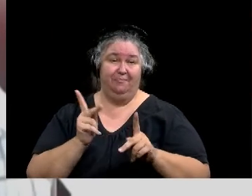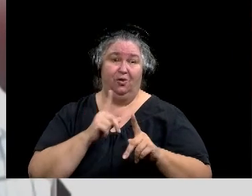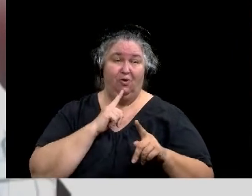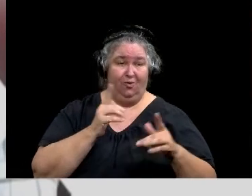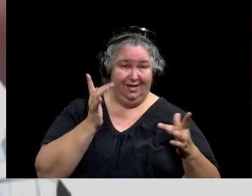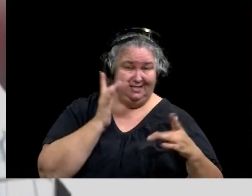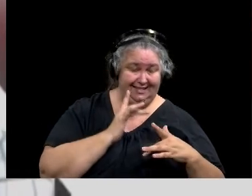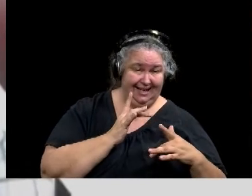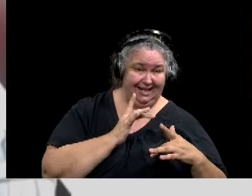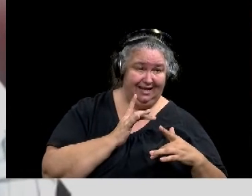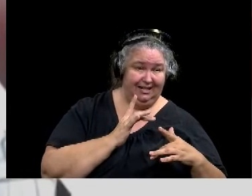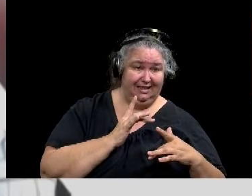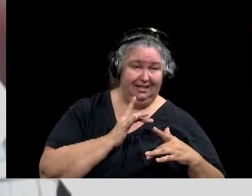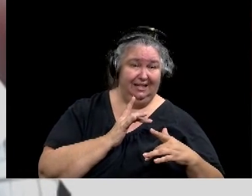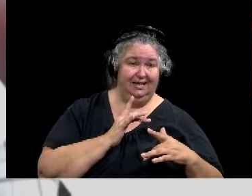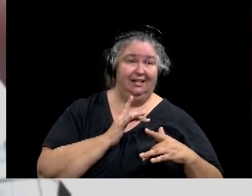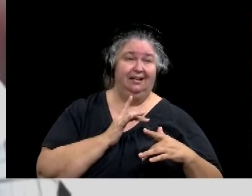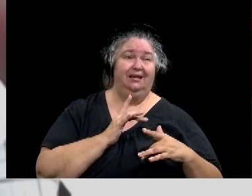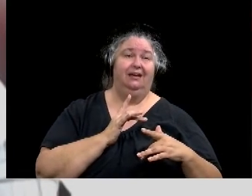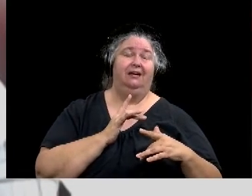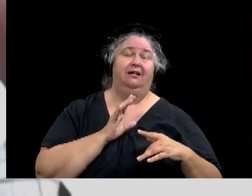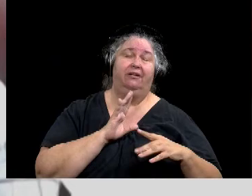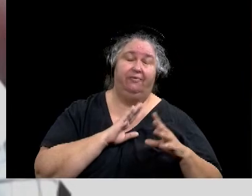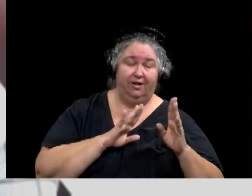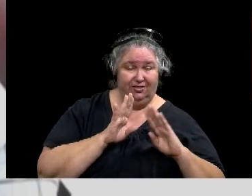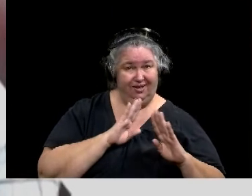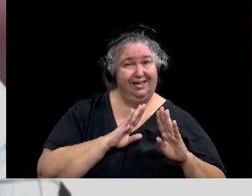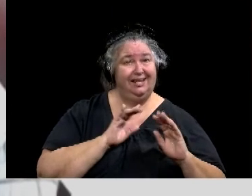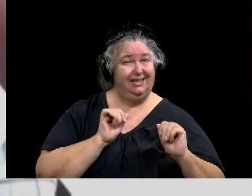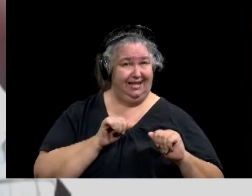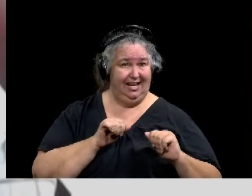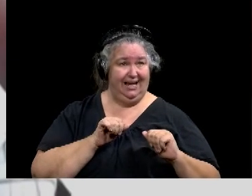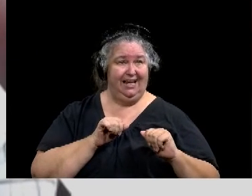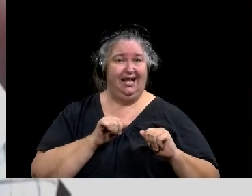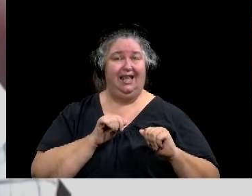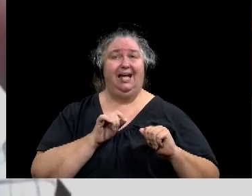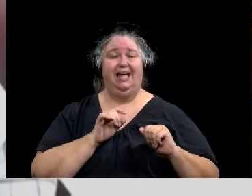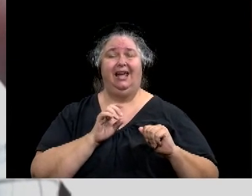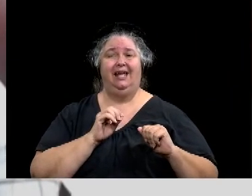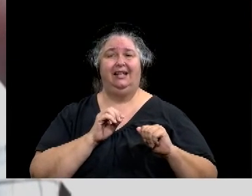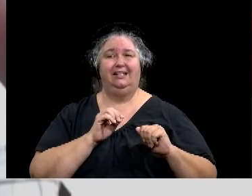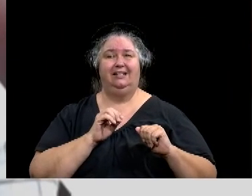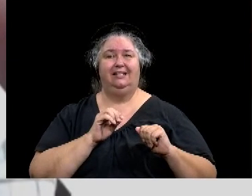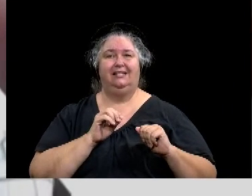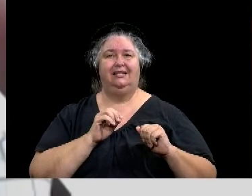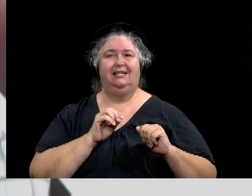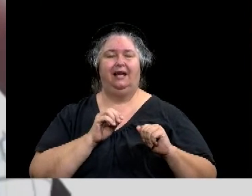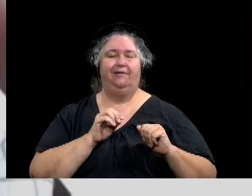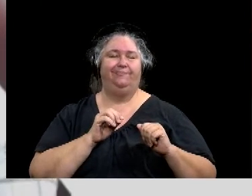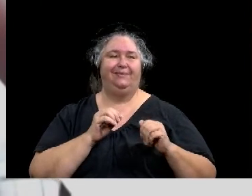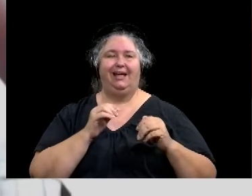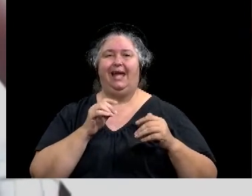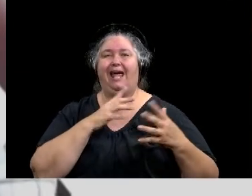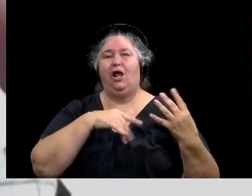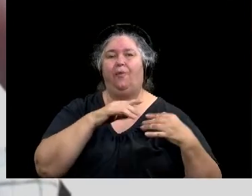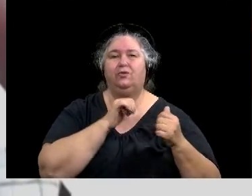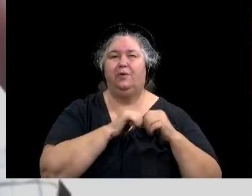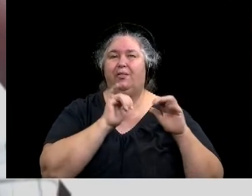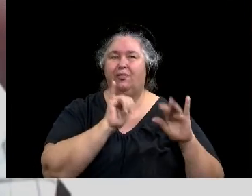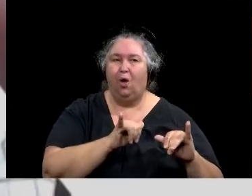y se están cuidando de las personas que están enfermos o de las habilidades que se